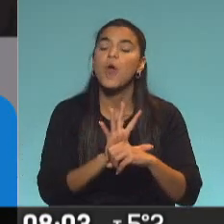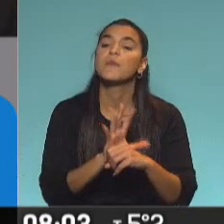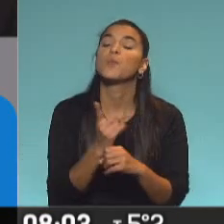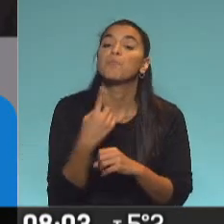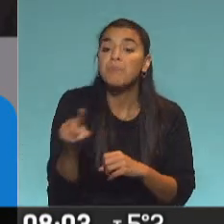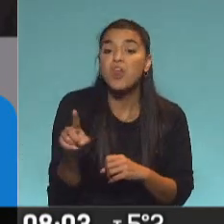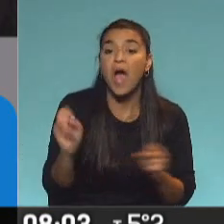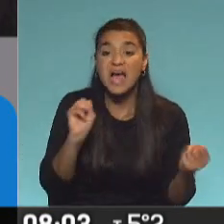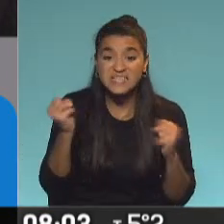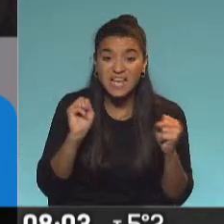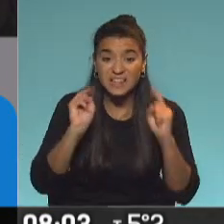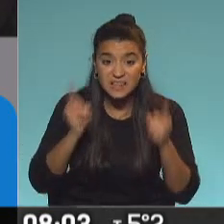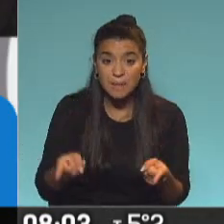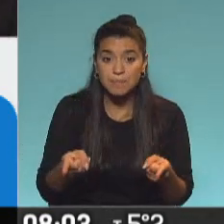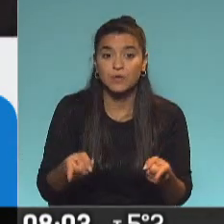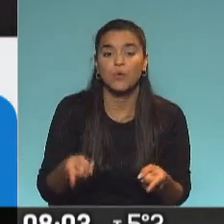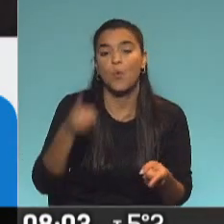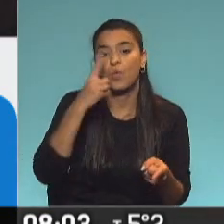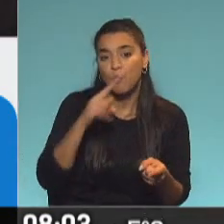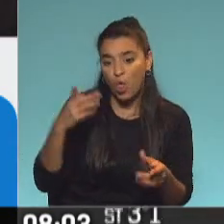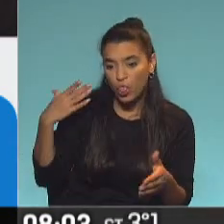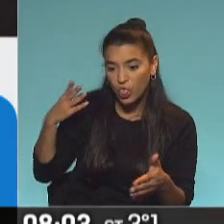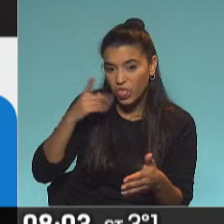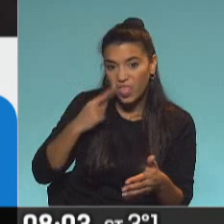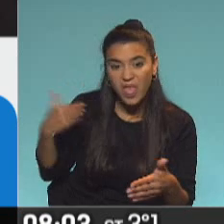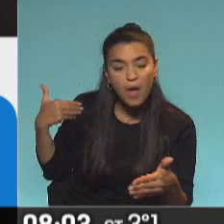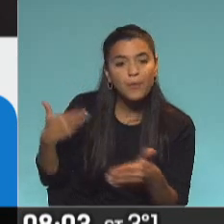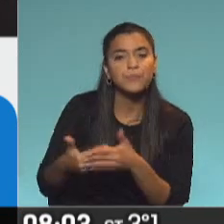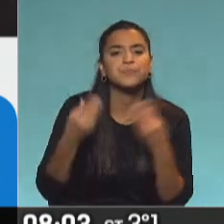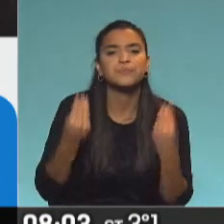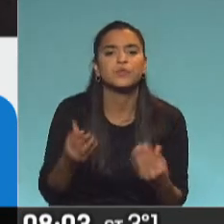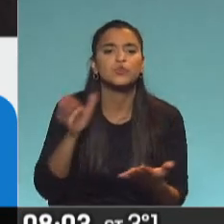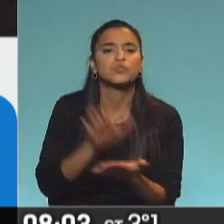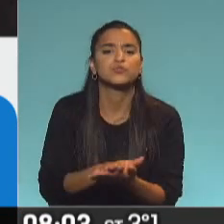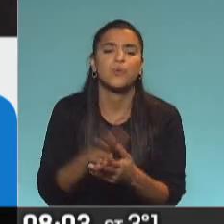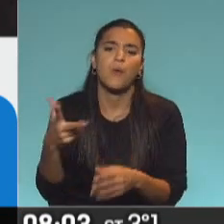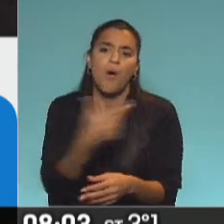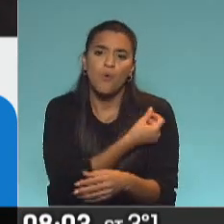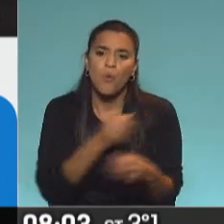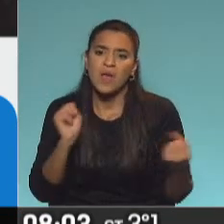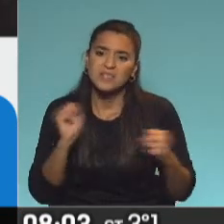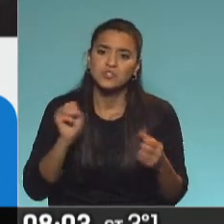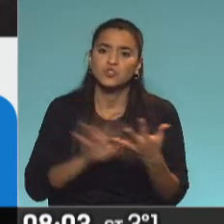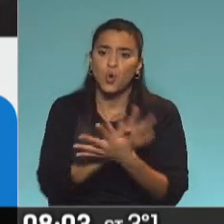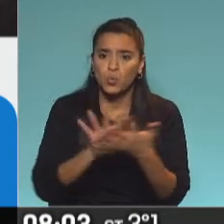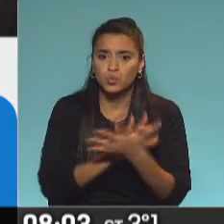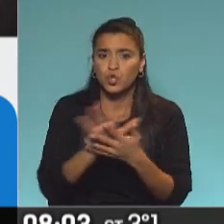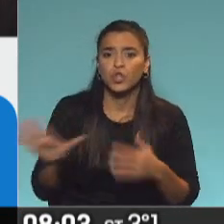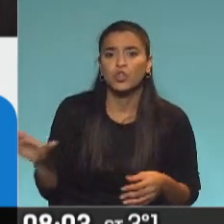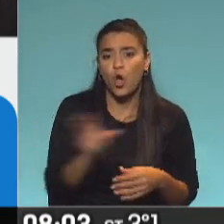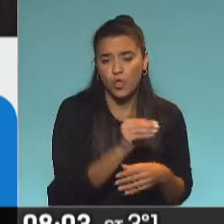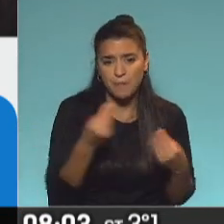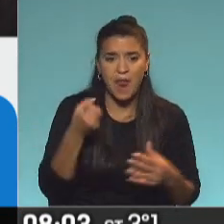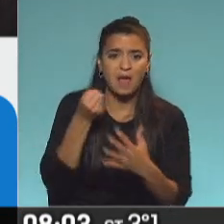ansiedad también, en las últimas horas o en los últimos días, está focalizada en lo que respecta a la vacuna. Sería la solución de todas las soluciones, ¿verdad?,